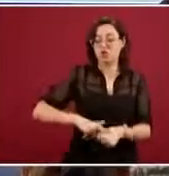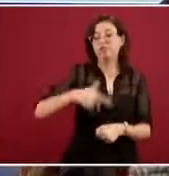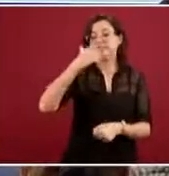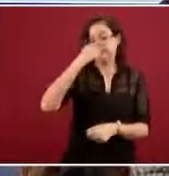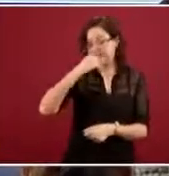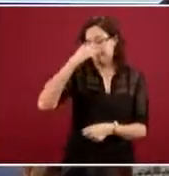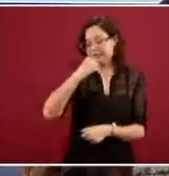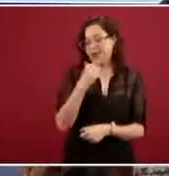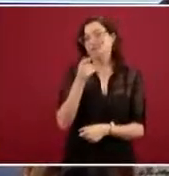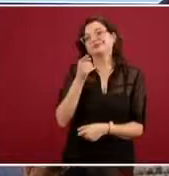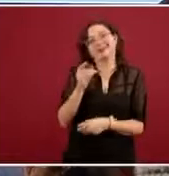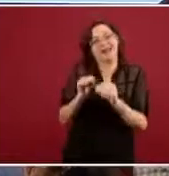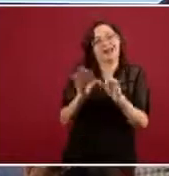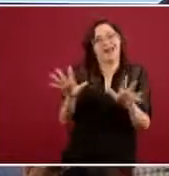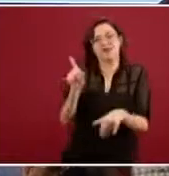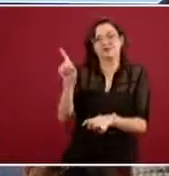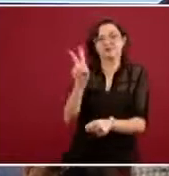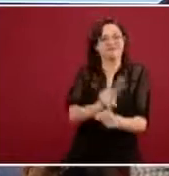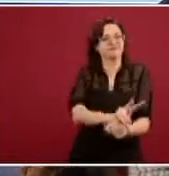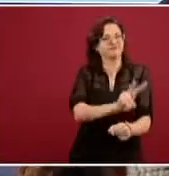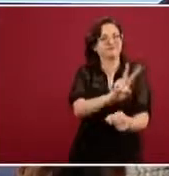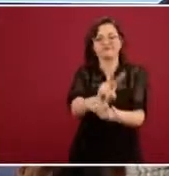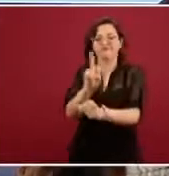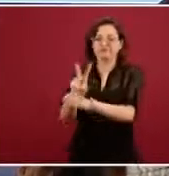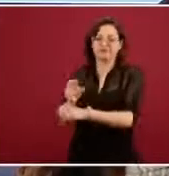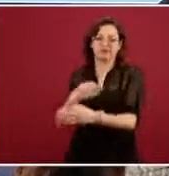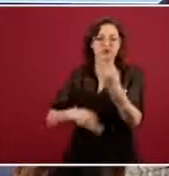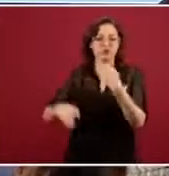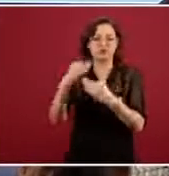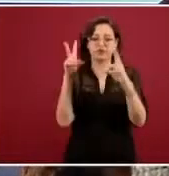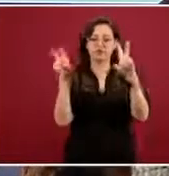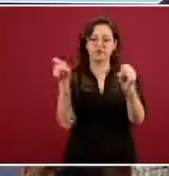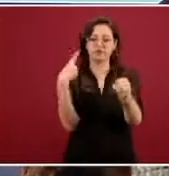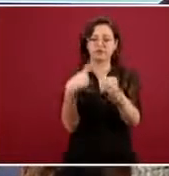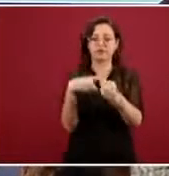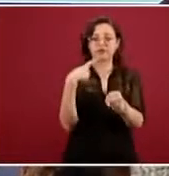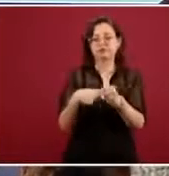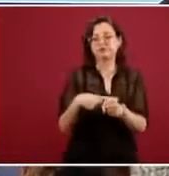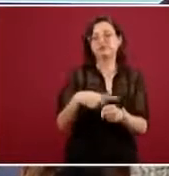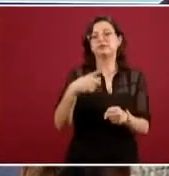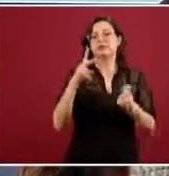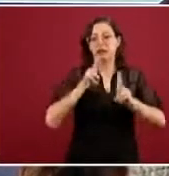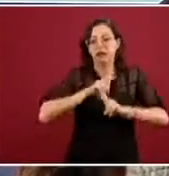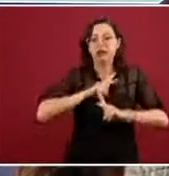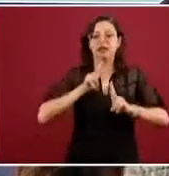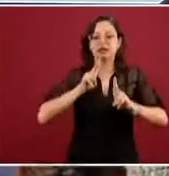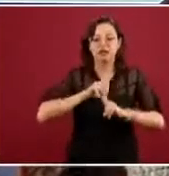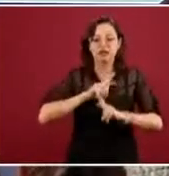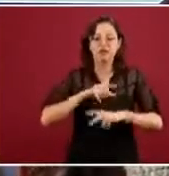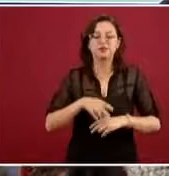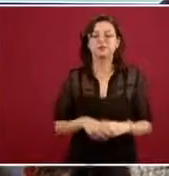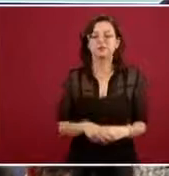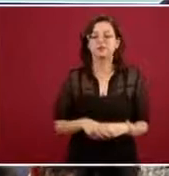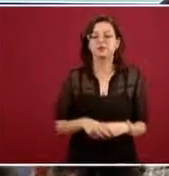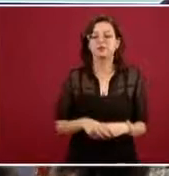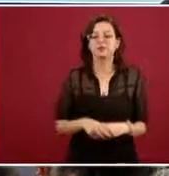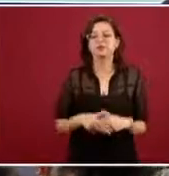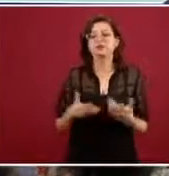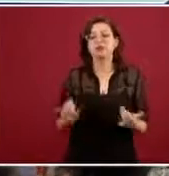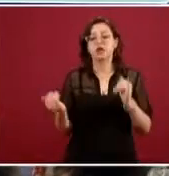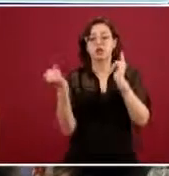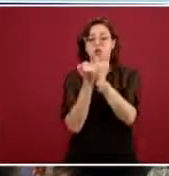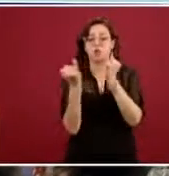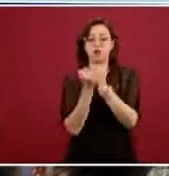luego, monitora de enfermedad respiratoria. Y lo segundo que mostramos aquí es la diversidad en términos de